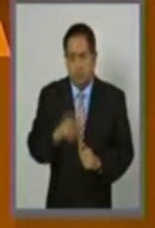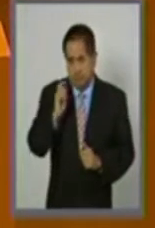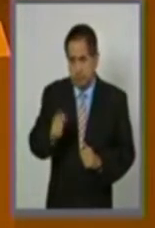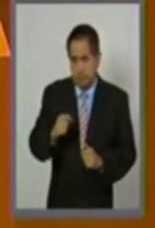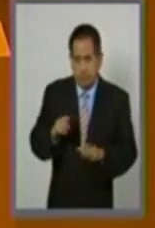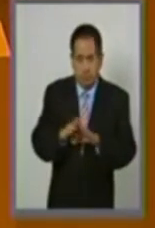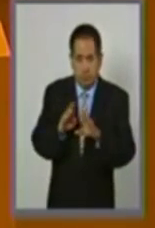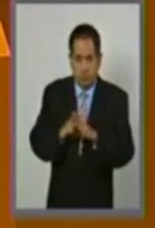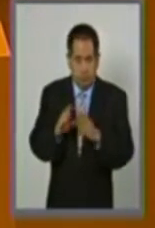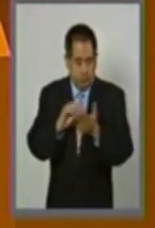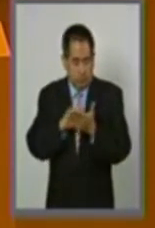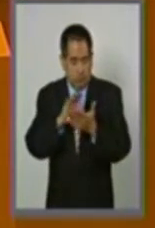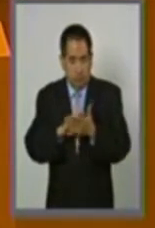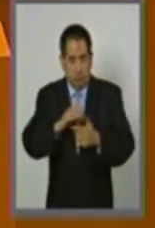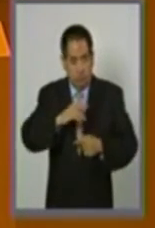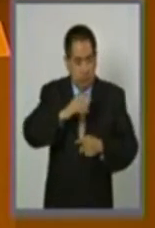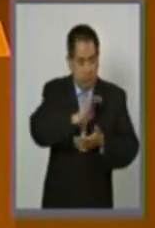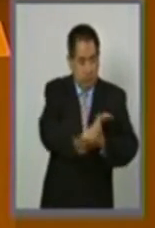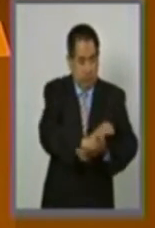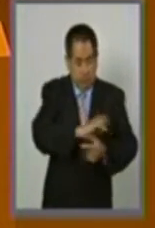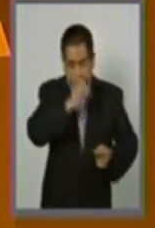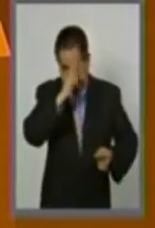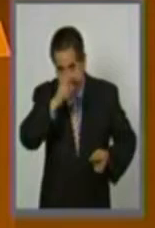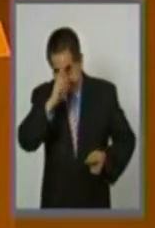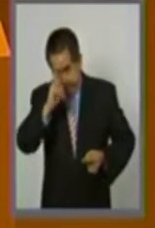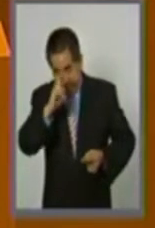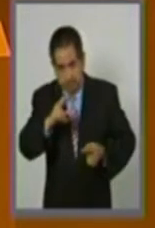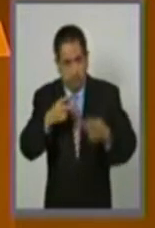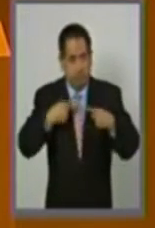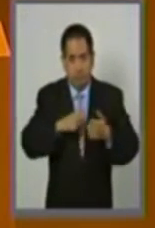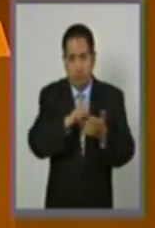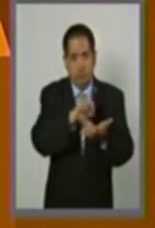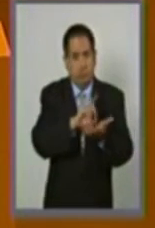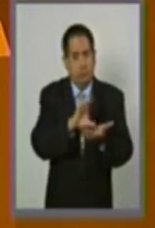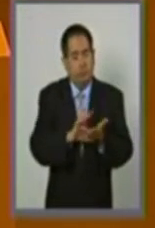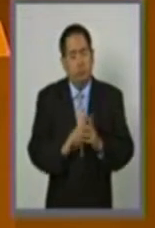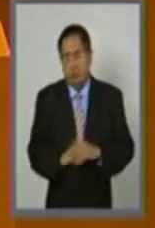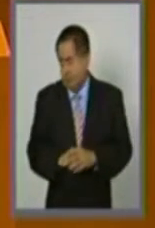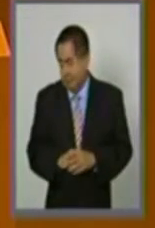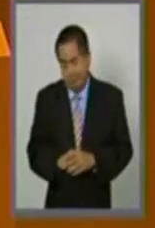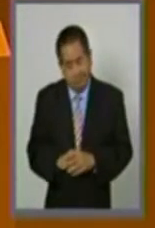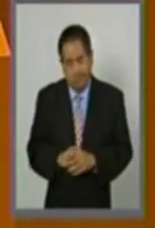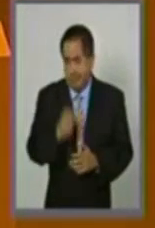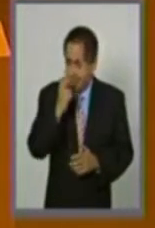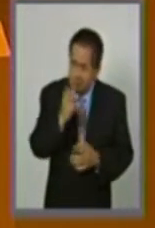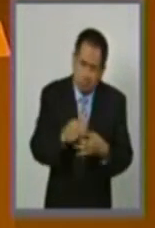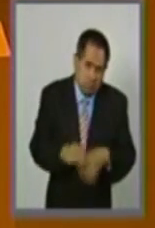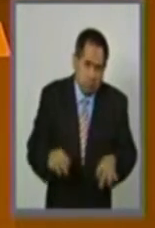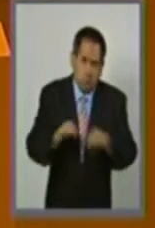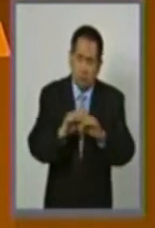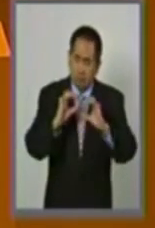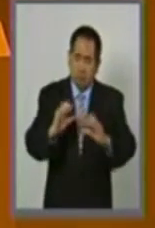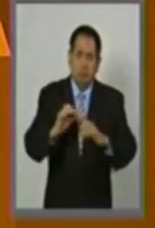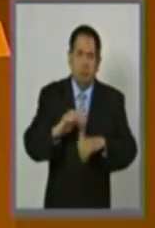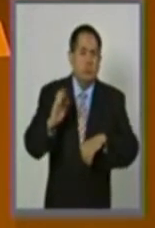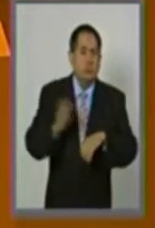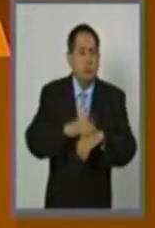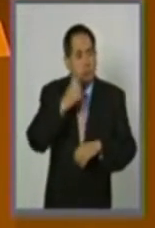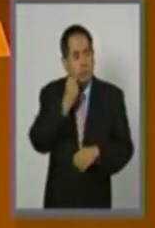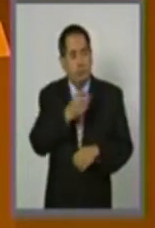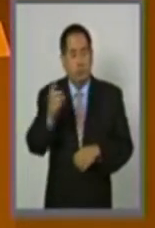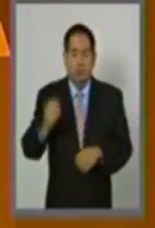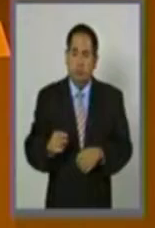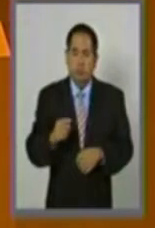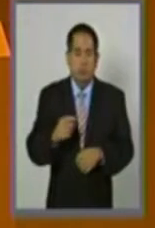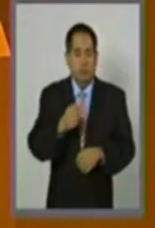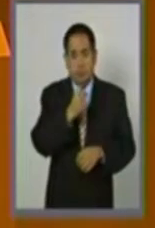parte, la decisión de prohibir la discriminación de una persona con discapacidad es de la mayor relevancia, pues se estima que 1 de cada